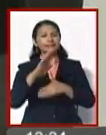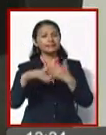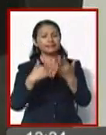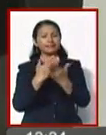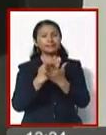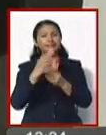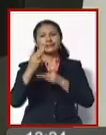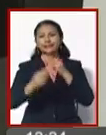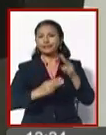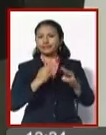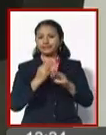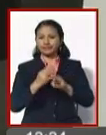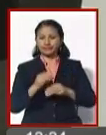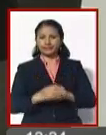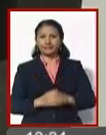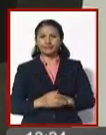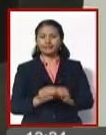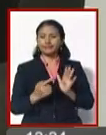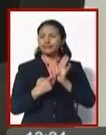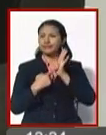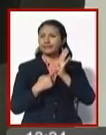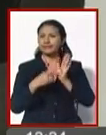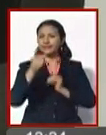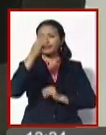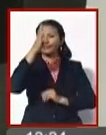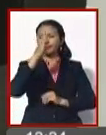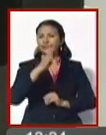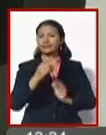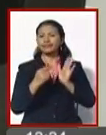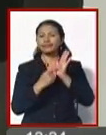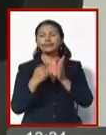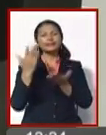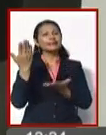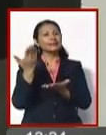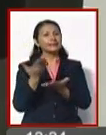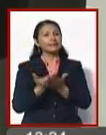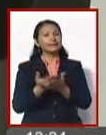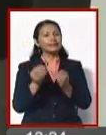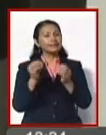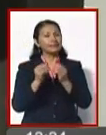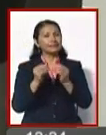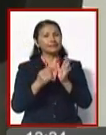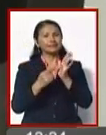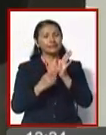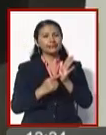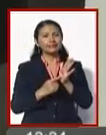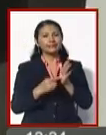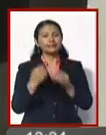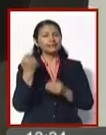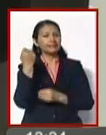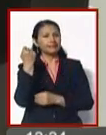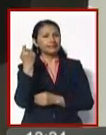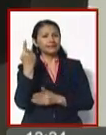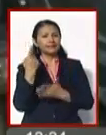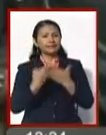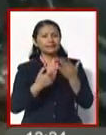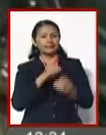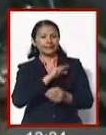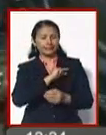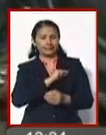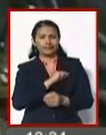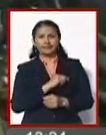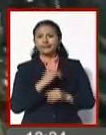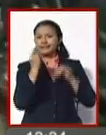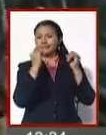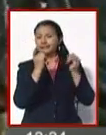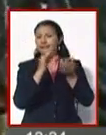todo el mundo no hacen que las manifestaciones de Dios tengan que hacerse presentes cada vez más para que podamos reaccionar un poquito. La imagen